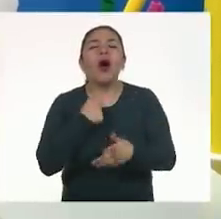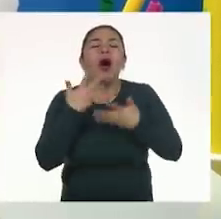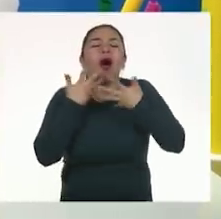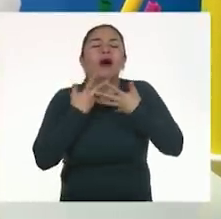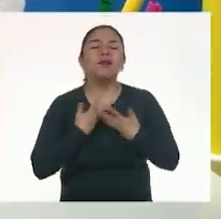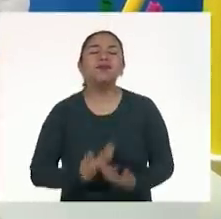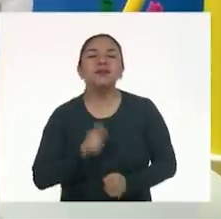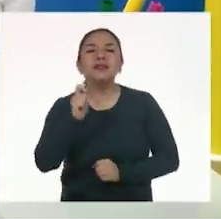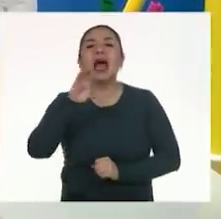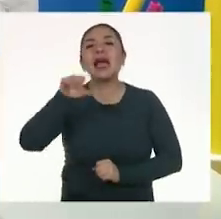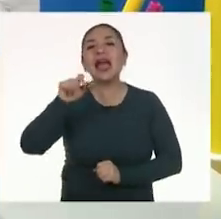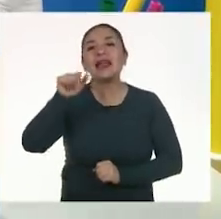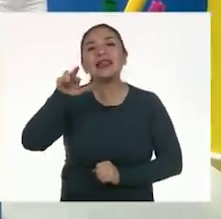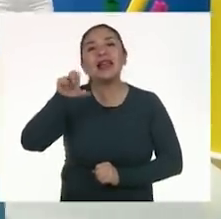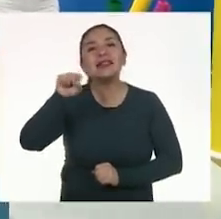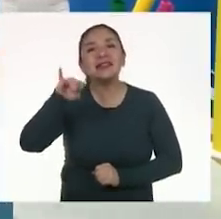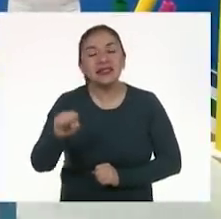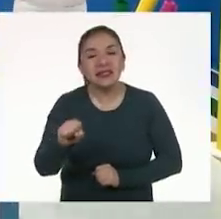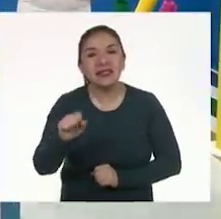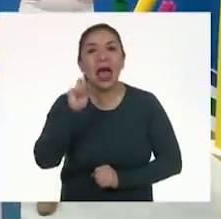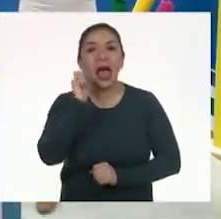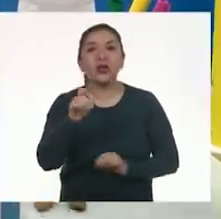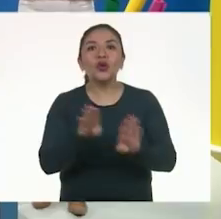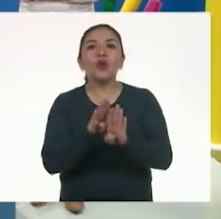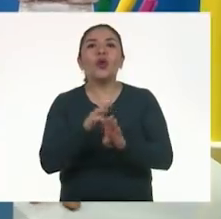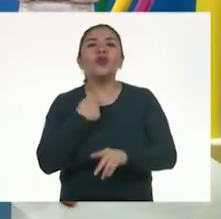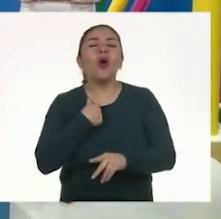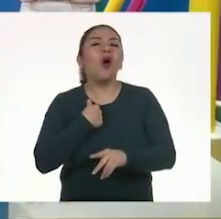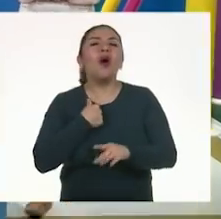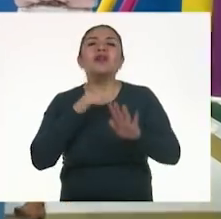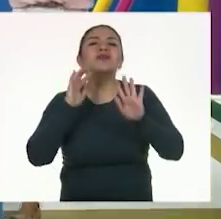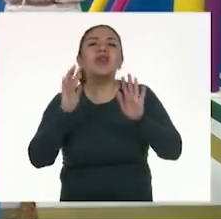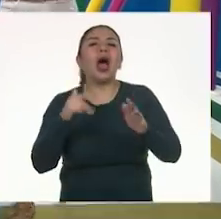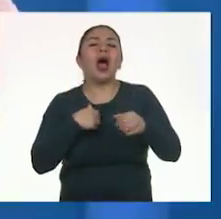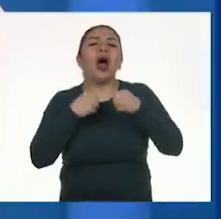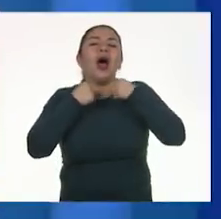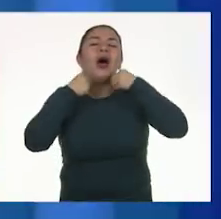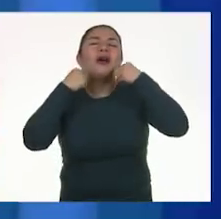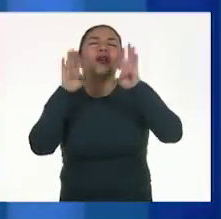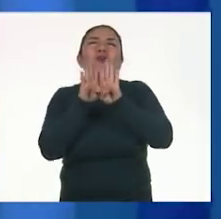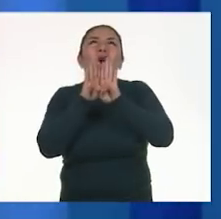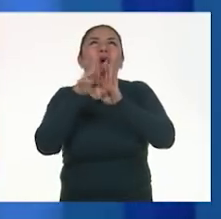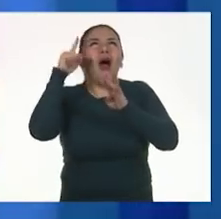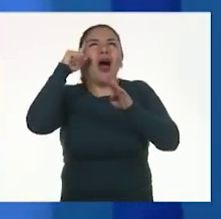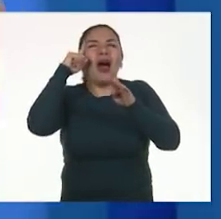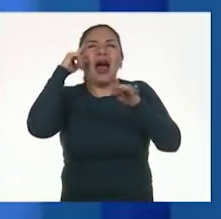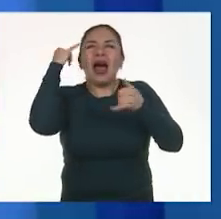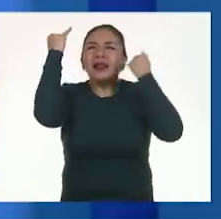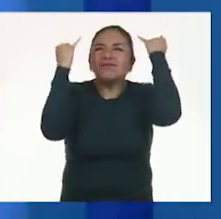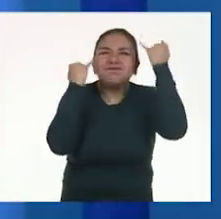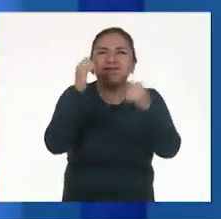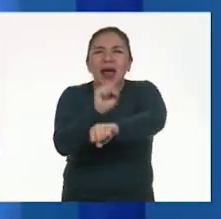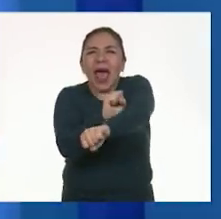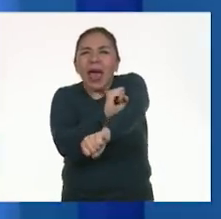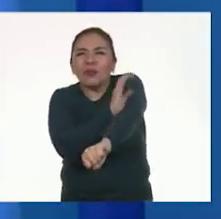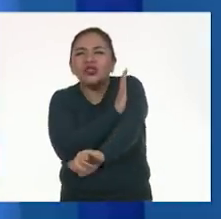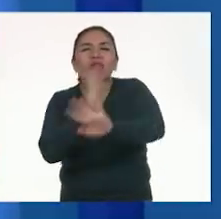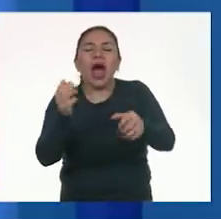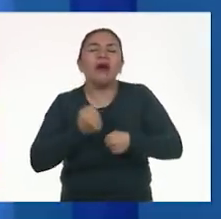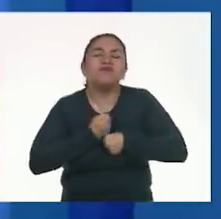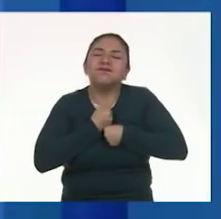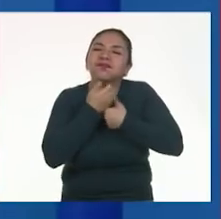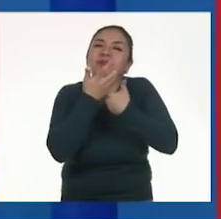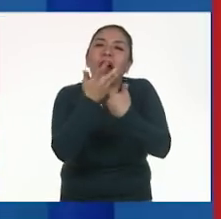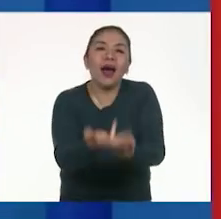catarsis. Que la catarsis es soltar, o sea, sacar todas las emociones, Sí, dejarlas fluir